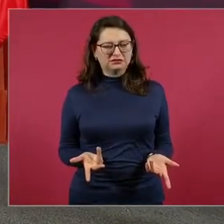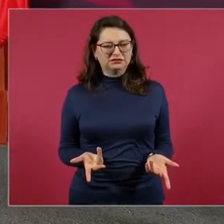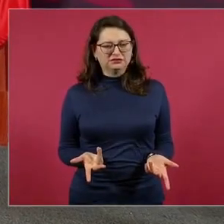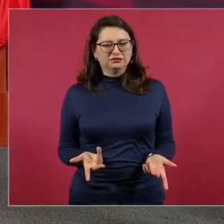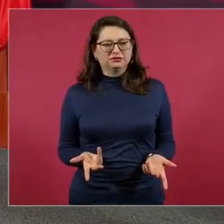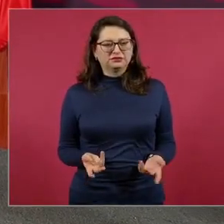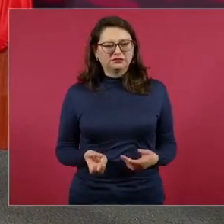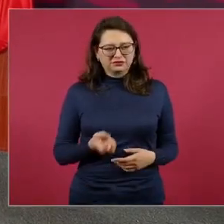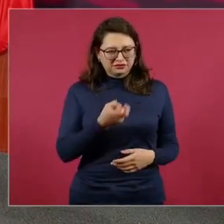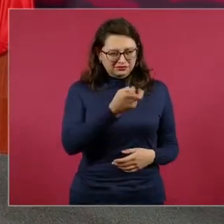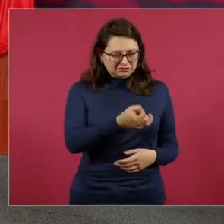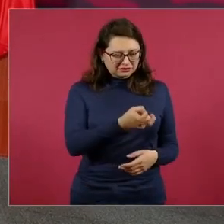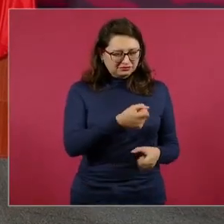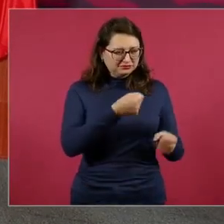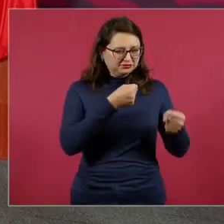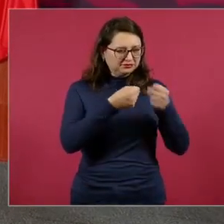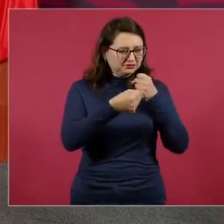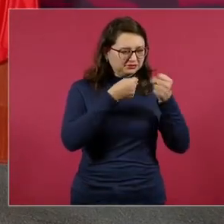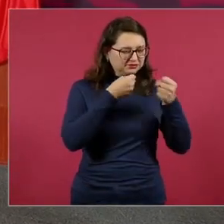ese periodismo